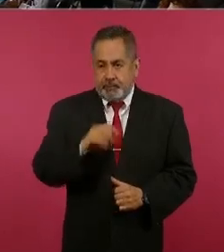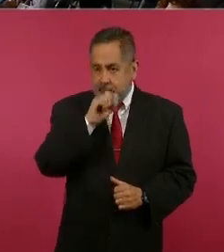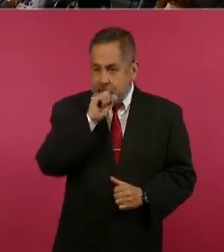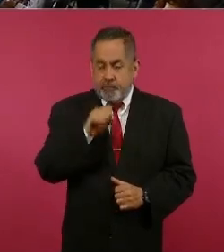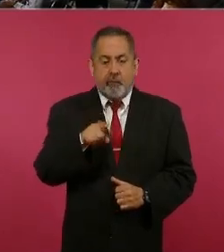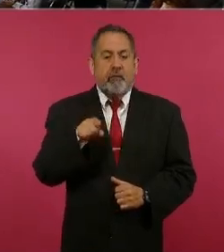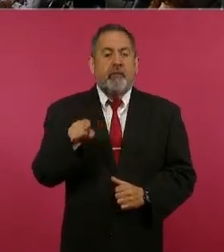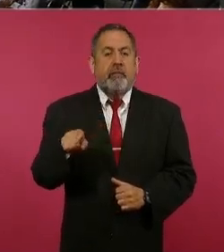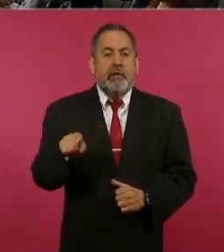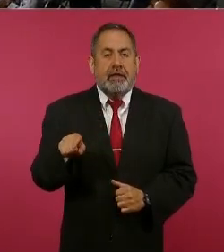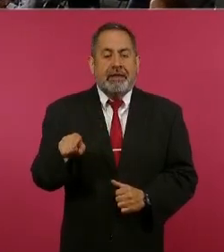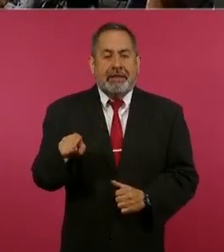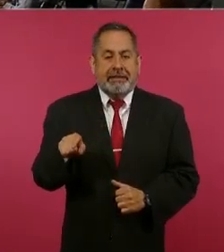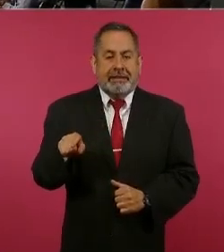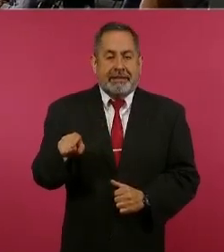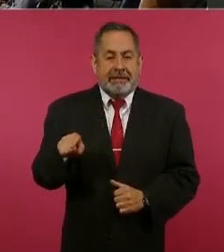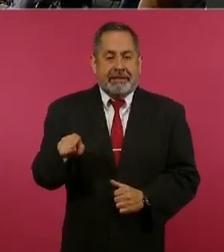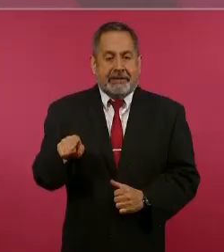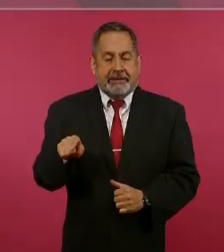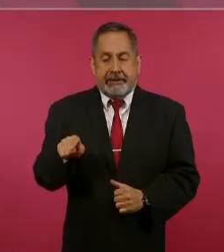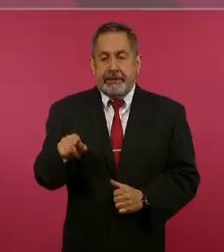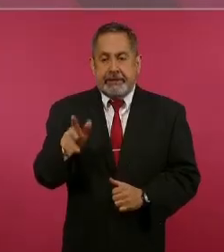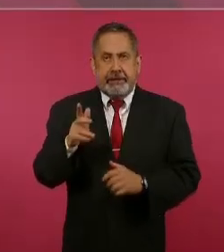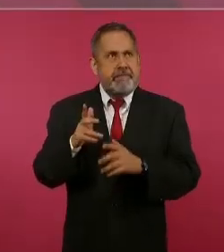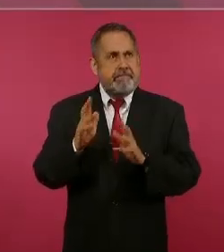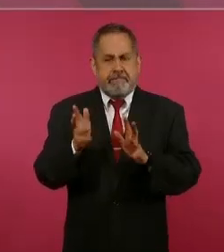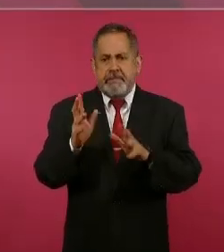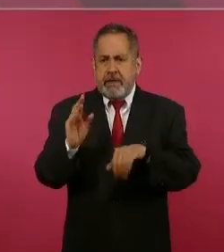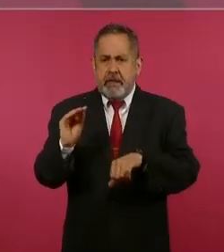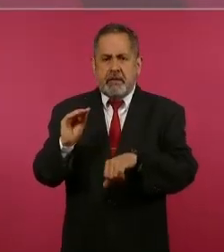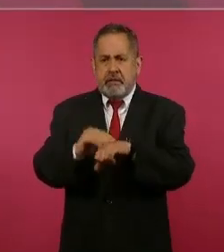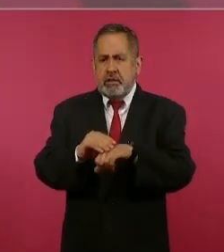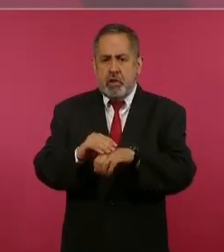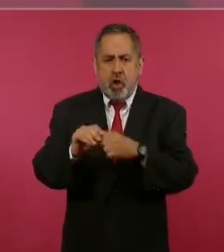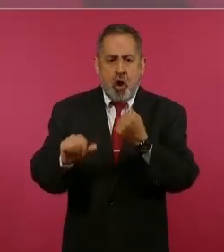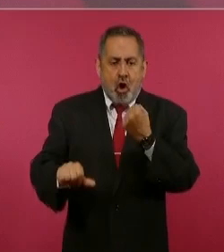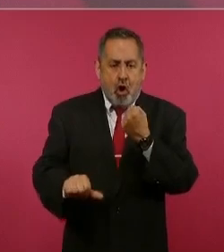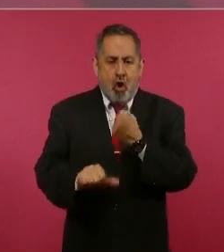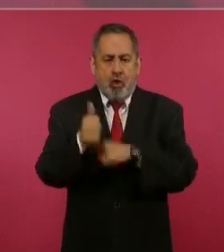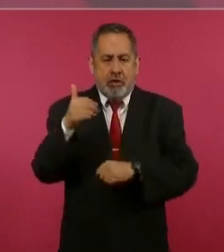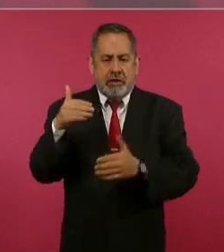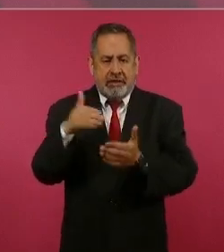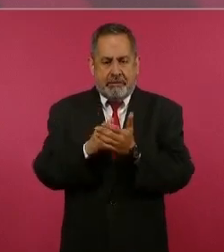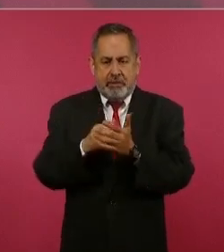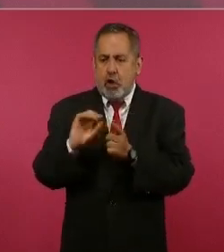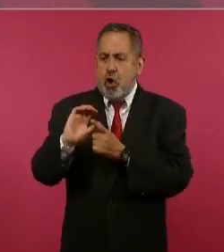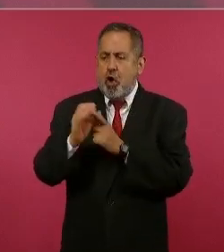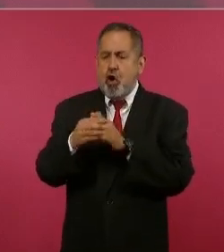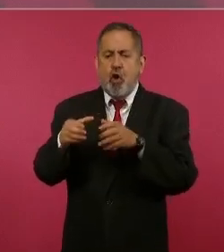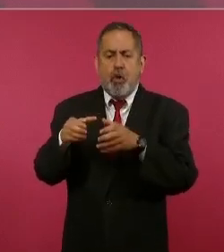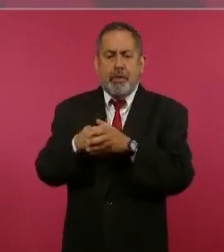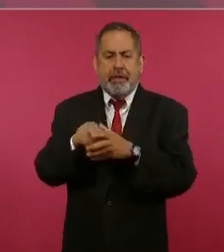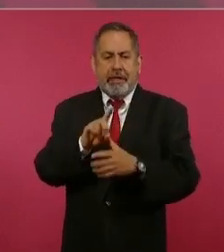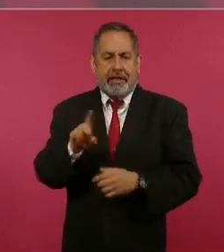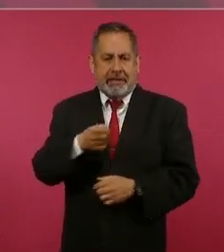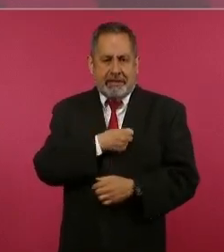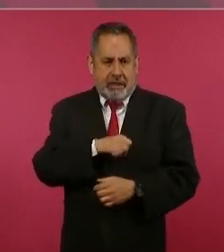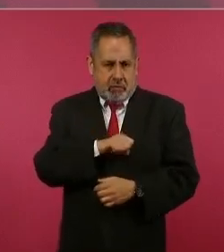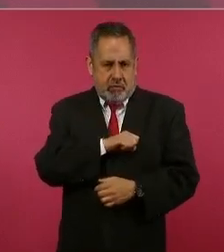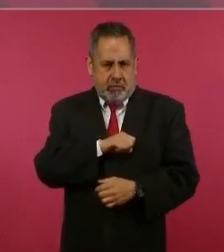funcionen. Ya se crearon 11,000 comités de salud